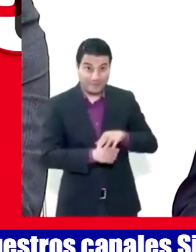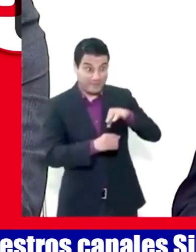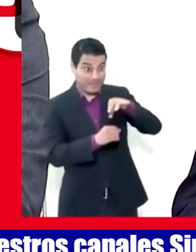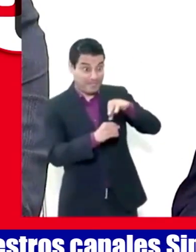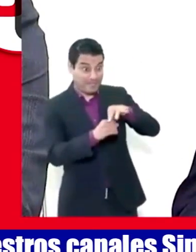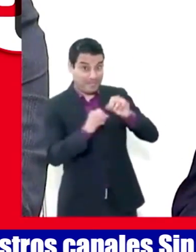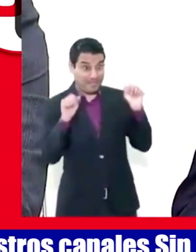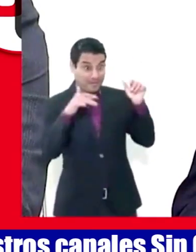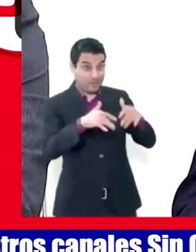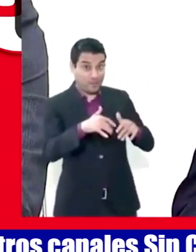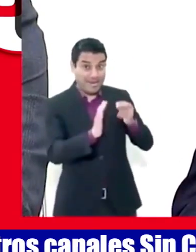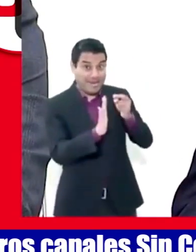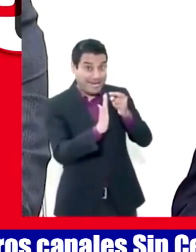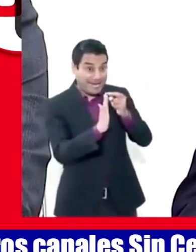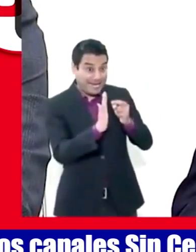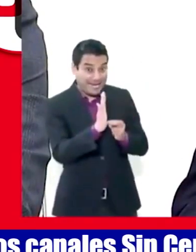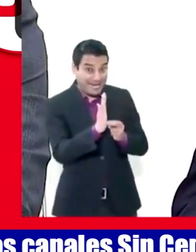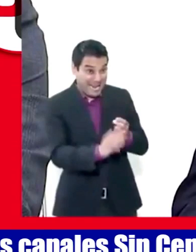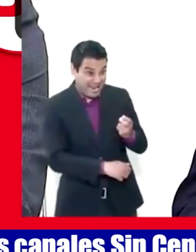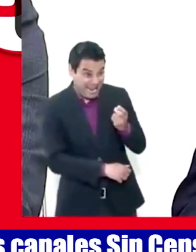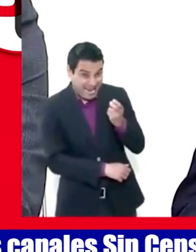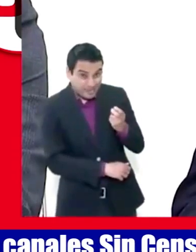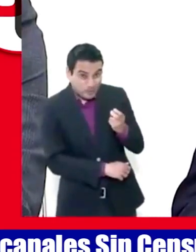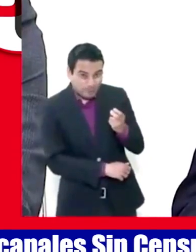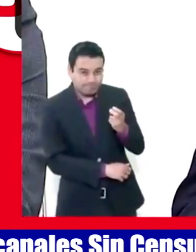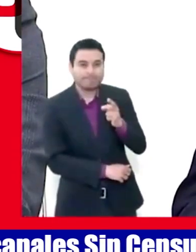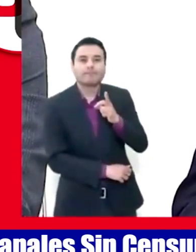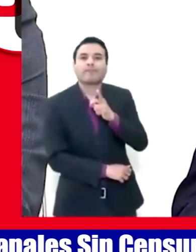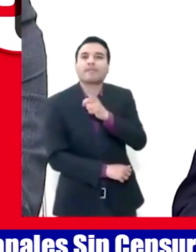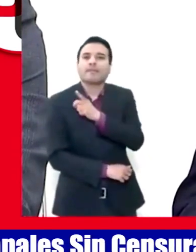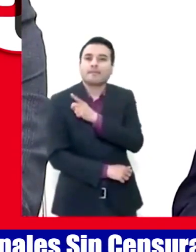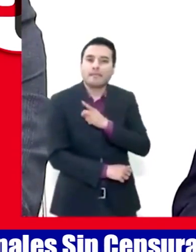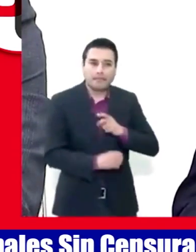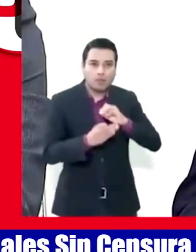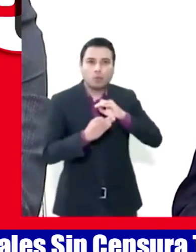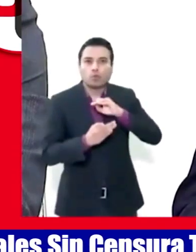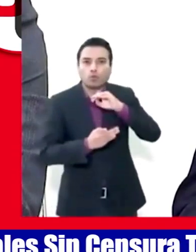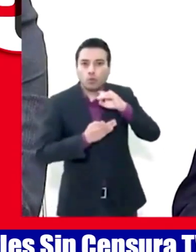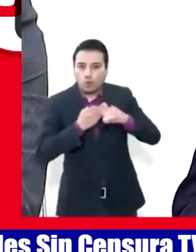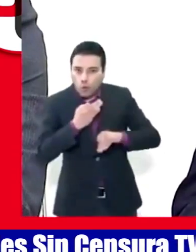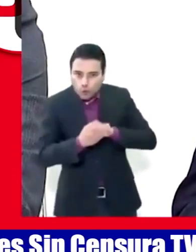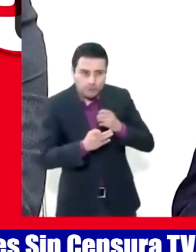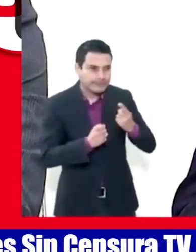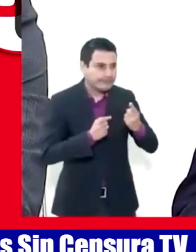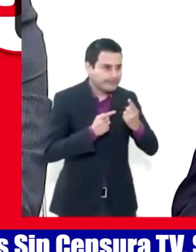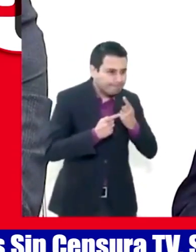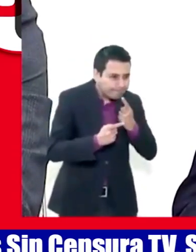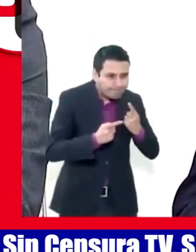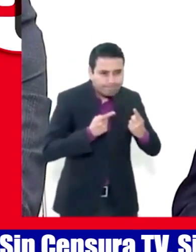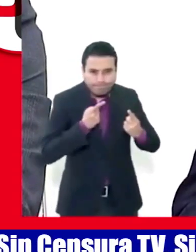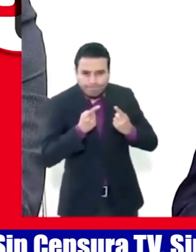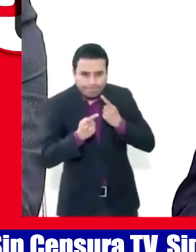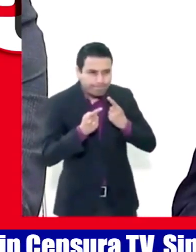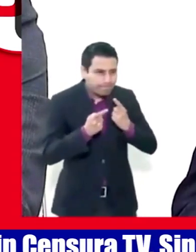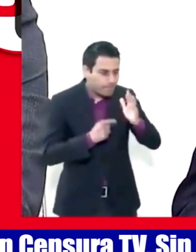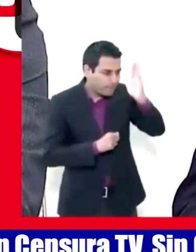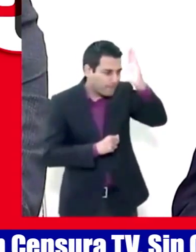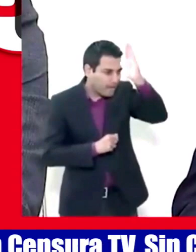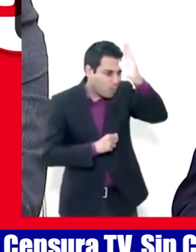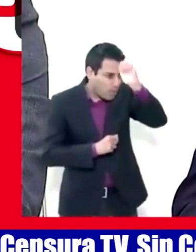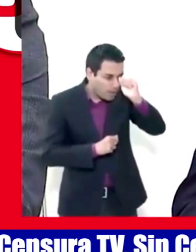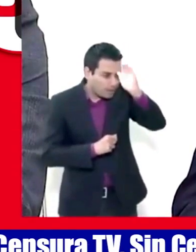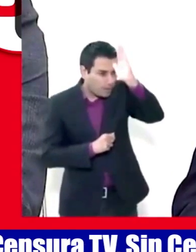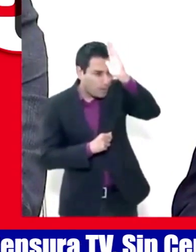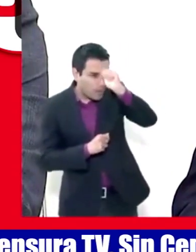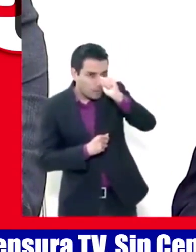por definición del mayor consenso posible para garantizar que el